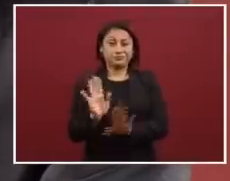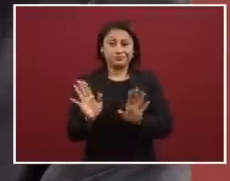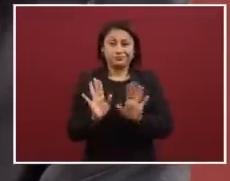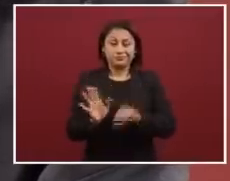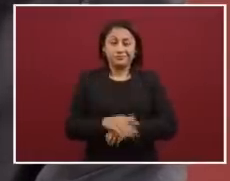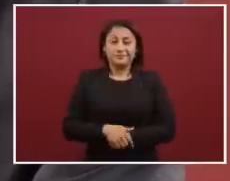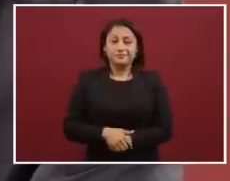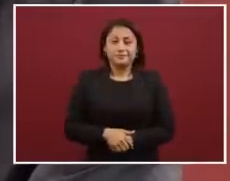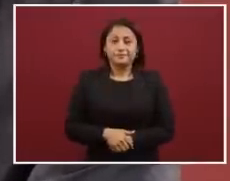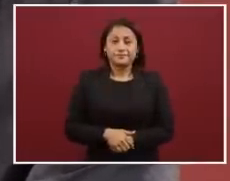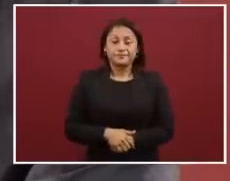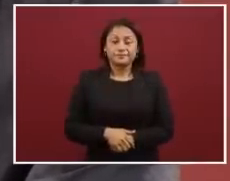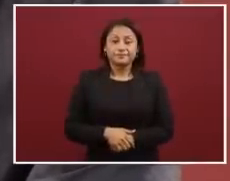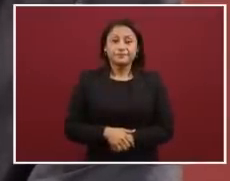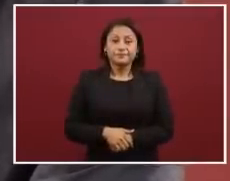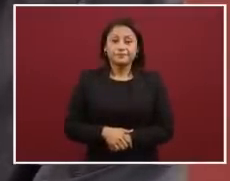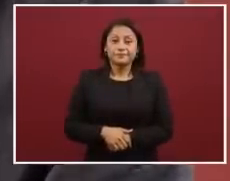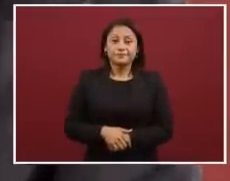Entonces,